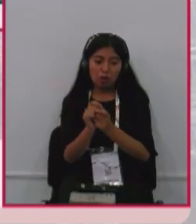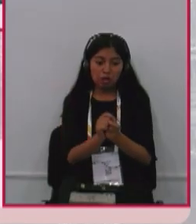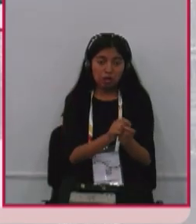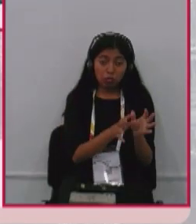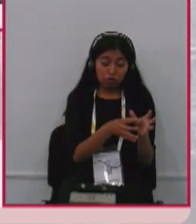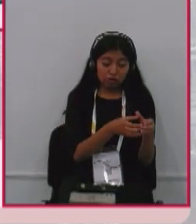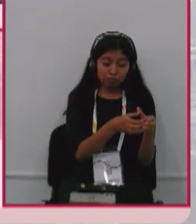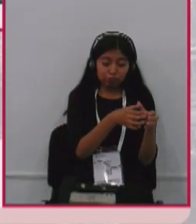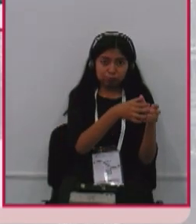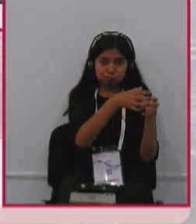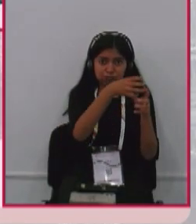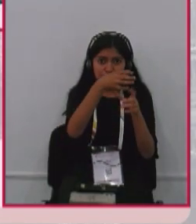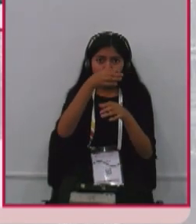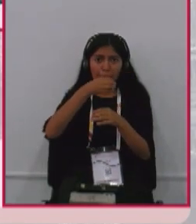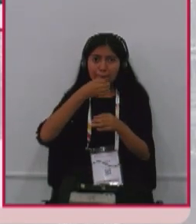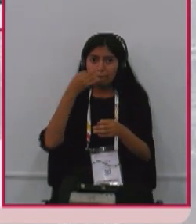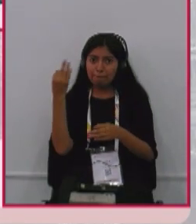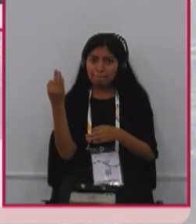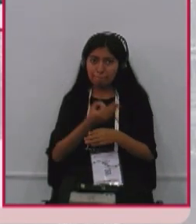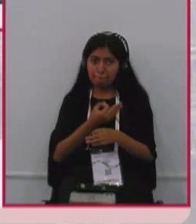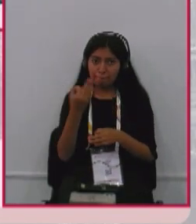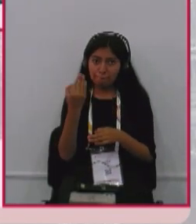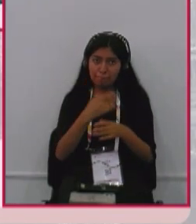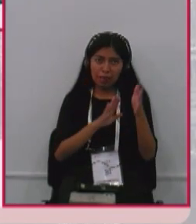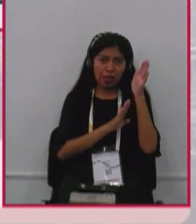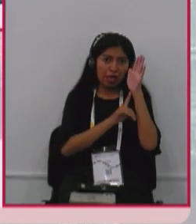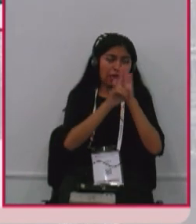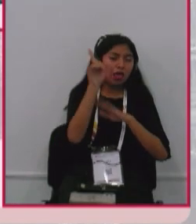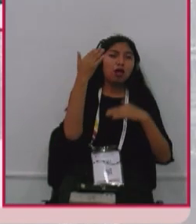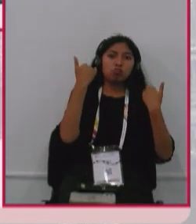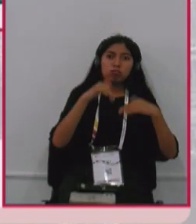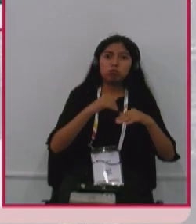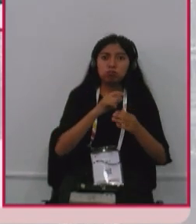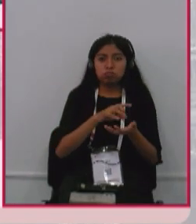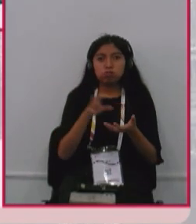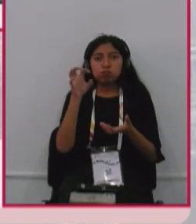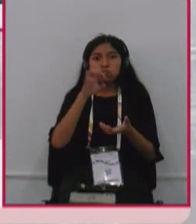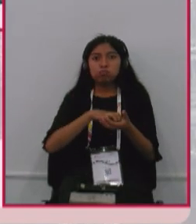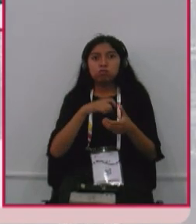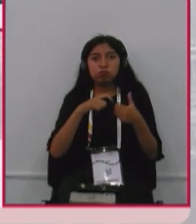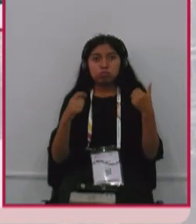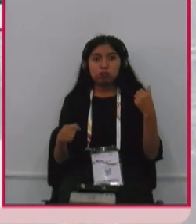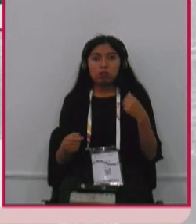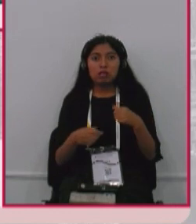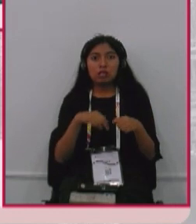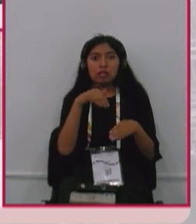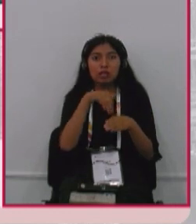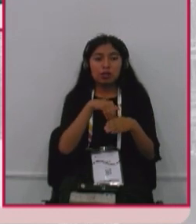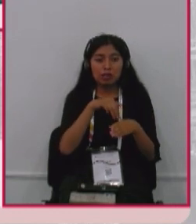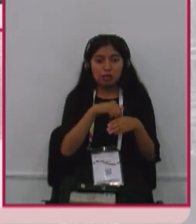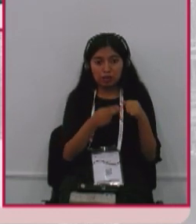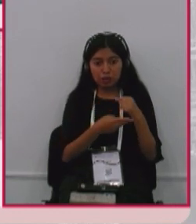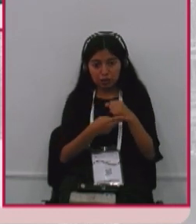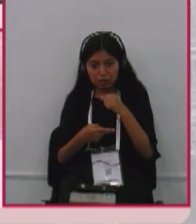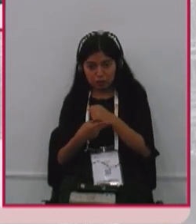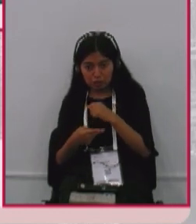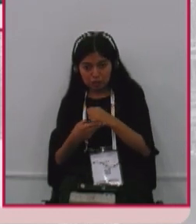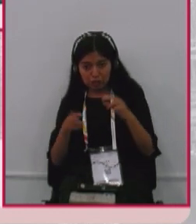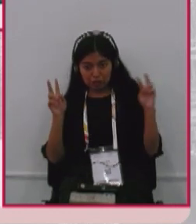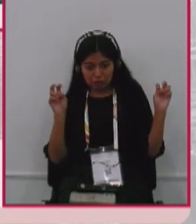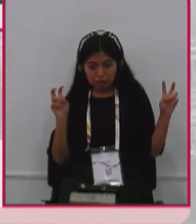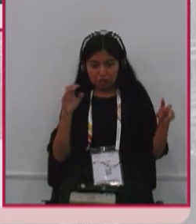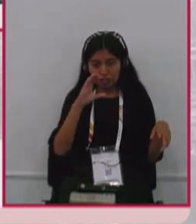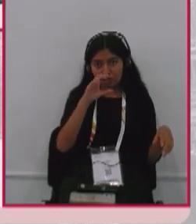final, calidad comercial, con una alta recuperación y generando entonces ahorro en tema del